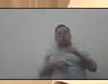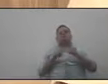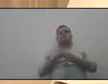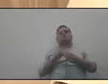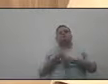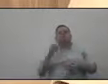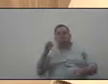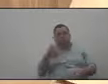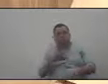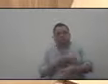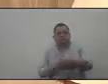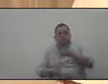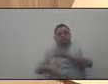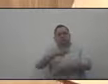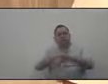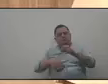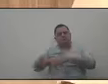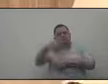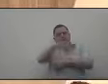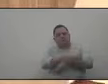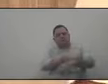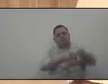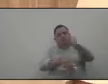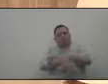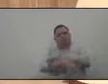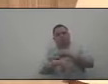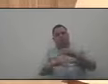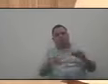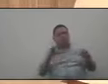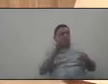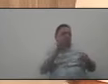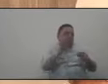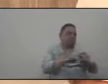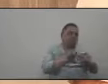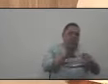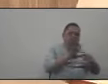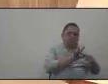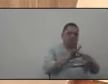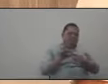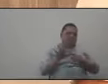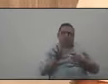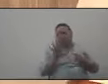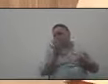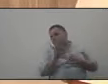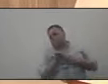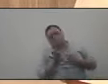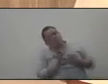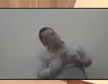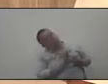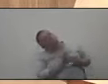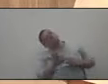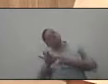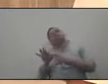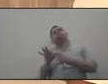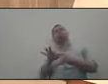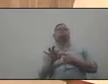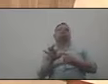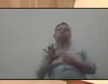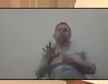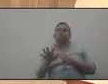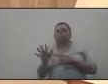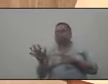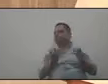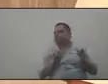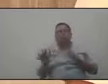articulares, prótesis, órtesis, consultas especializadas y subespecializadas. En fin,